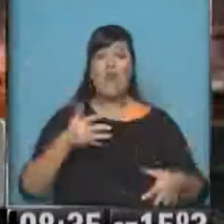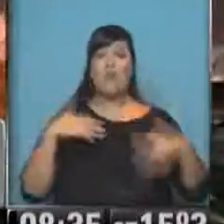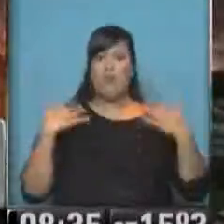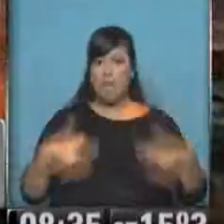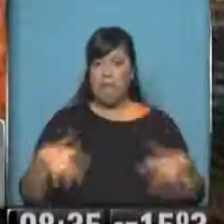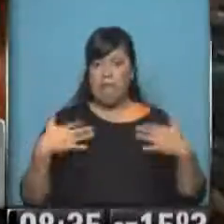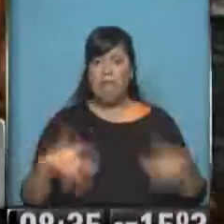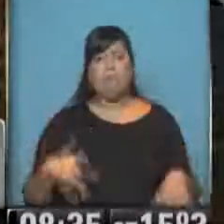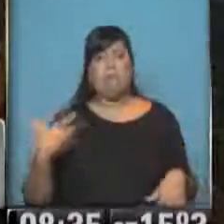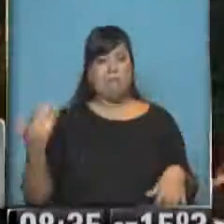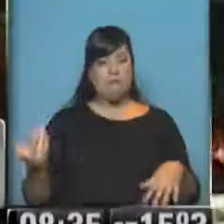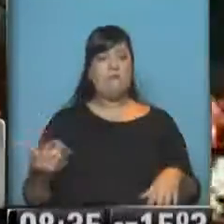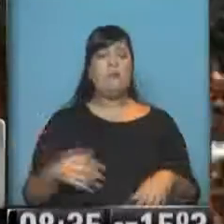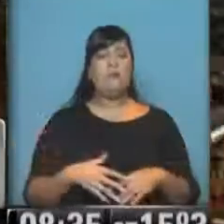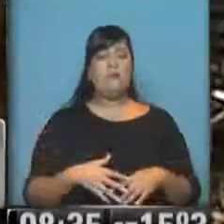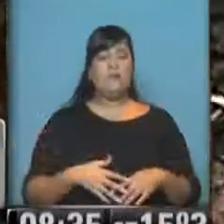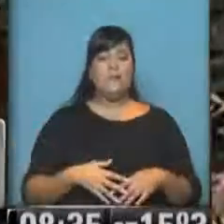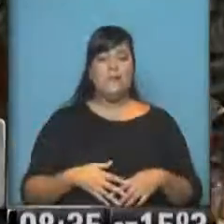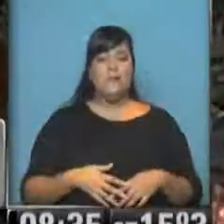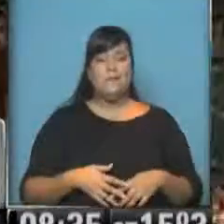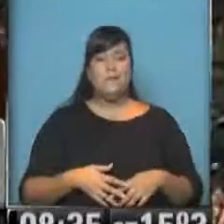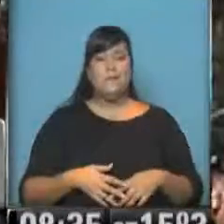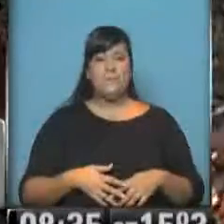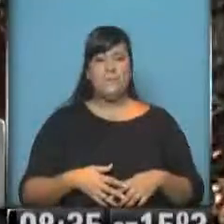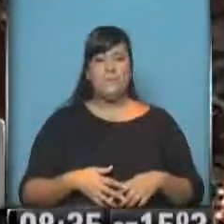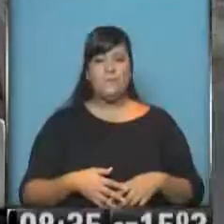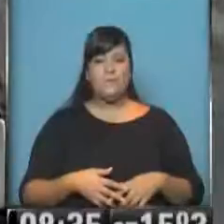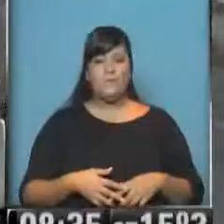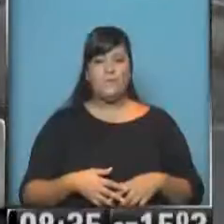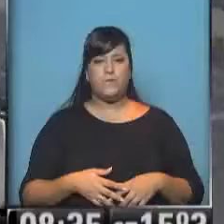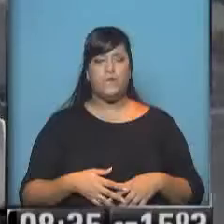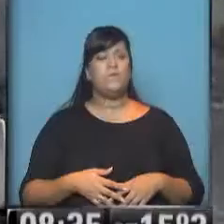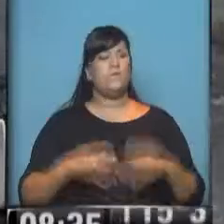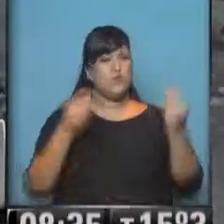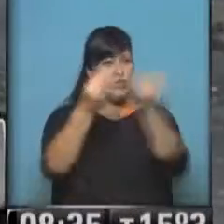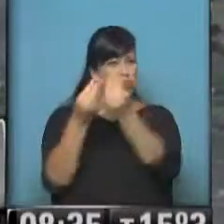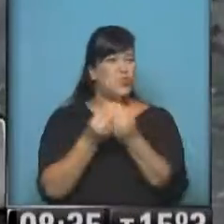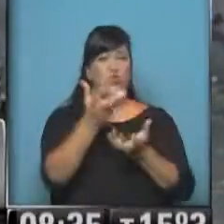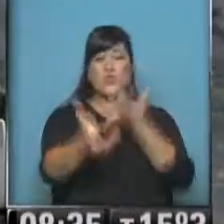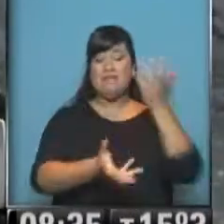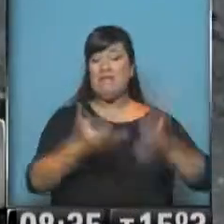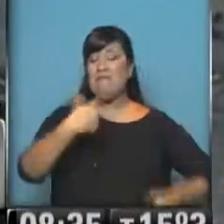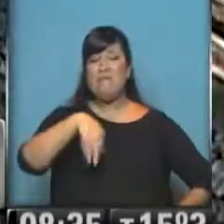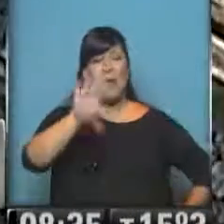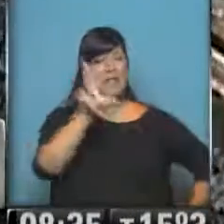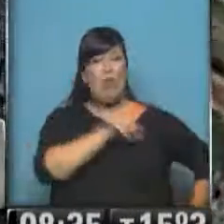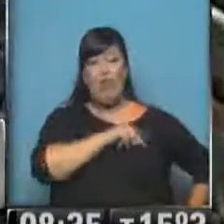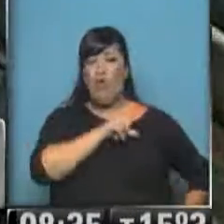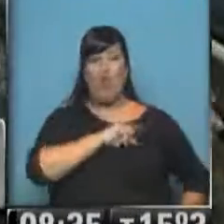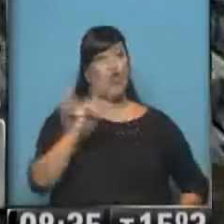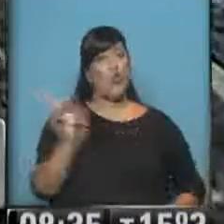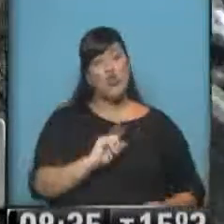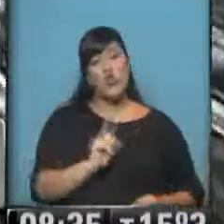una buena temporada por los varios incendios que se registraron y lo más doloroso esto no es consecuencia